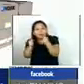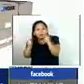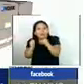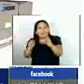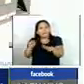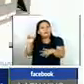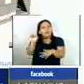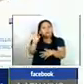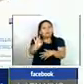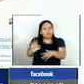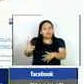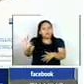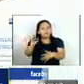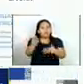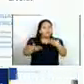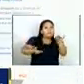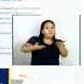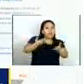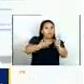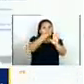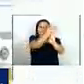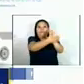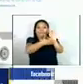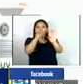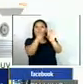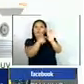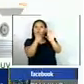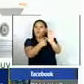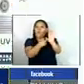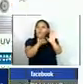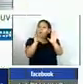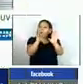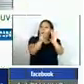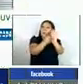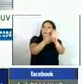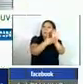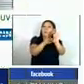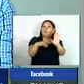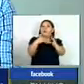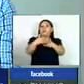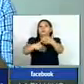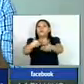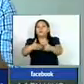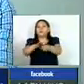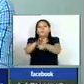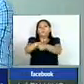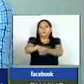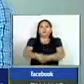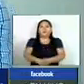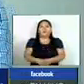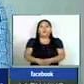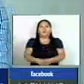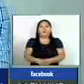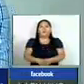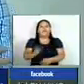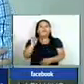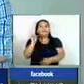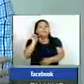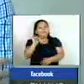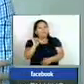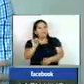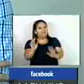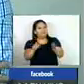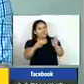surgió para mejorar las ventas que se vieron afectadas por la crisis que dejó la pandemia. Como que ha venido a acentuar más aún